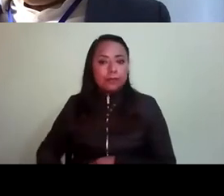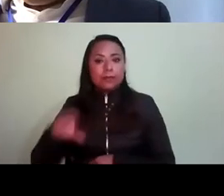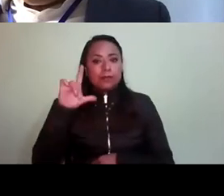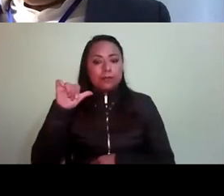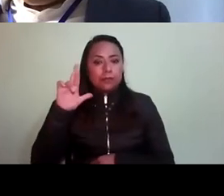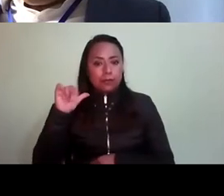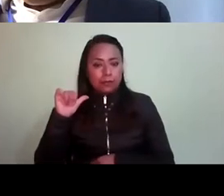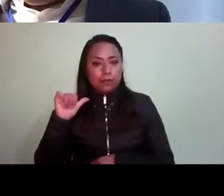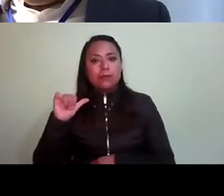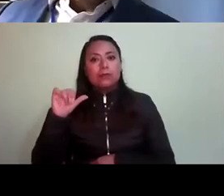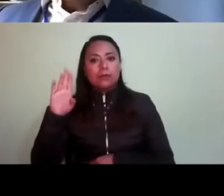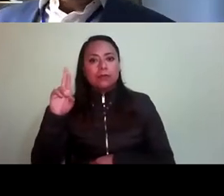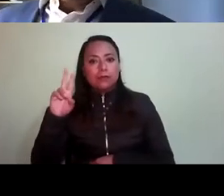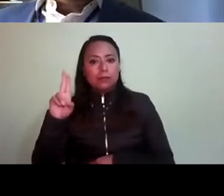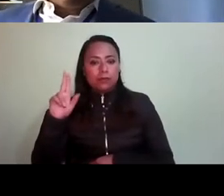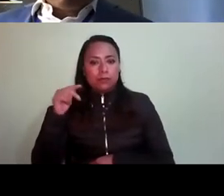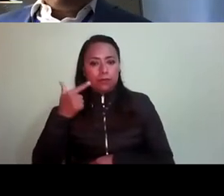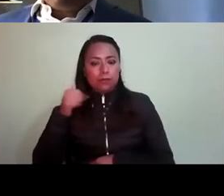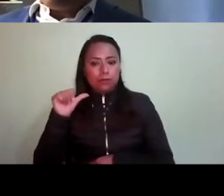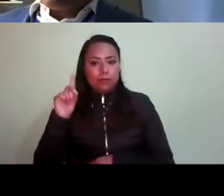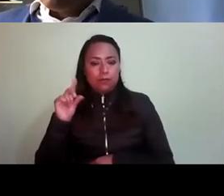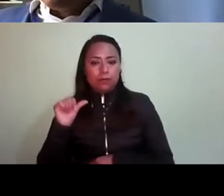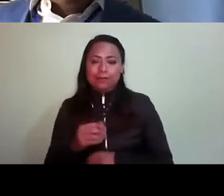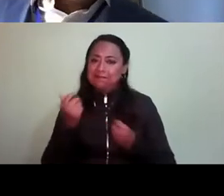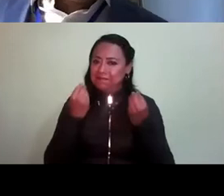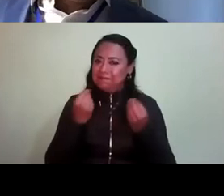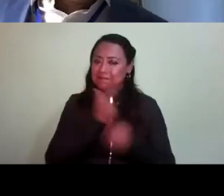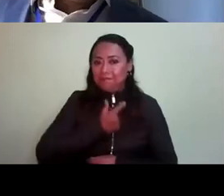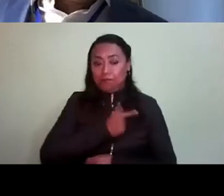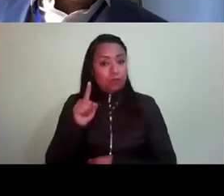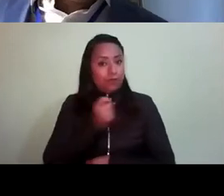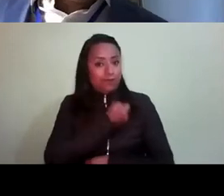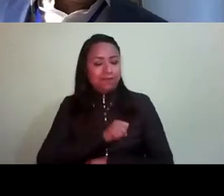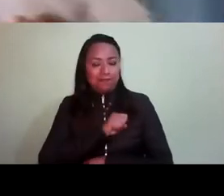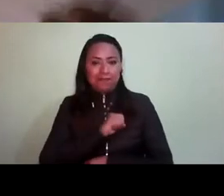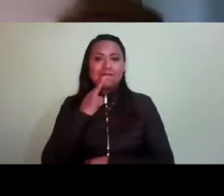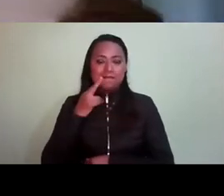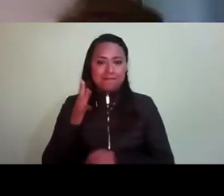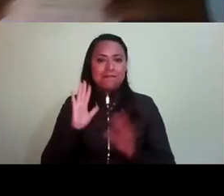Nos da mucho gusto que ya se encuentre mucho mejor de salud. Esperamos el 100%